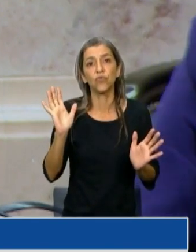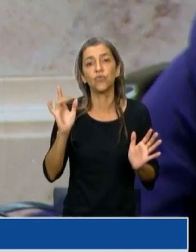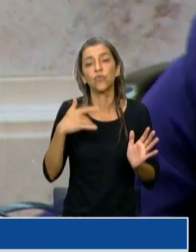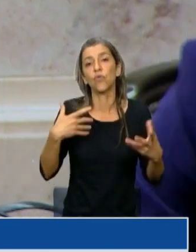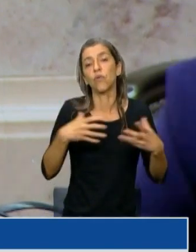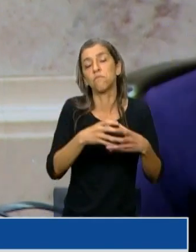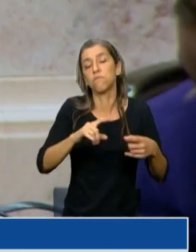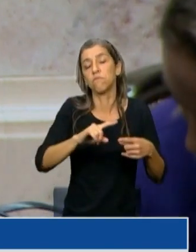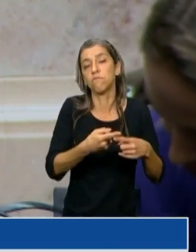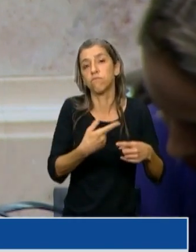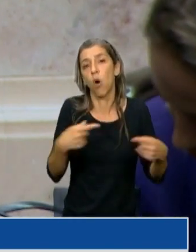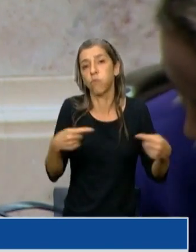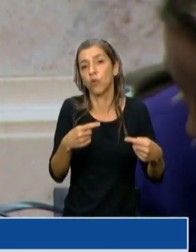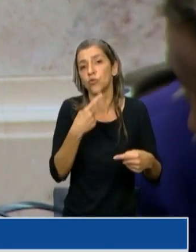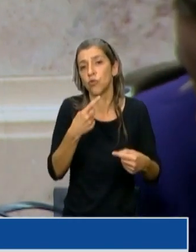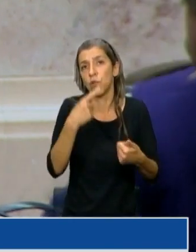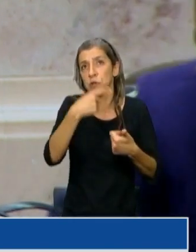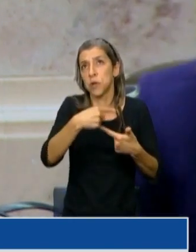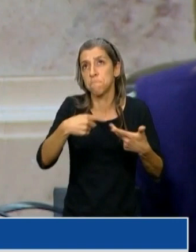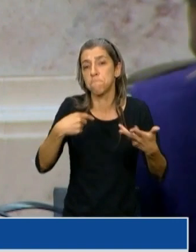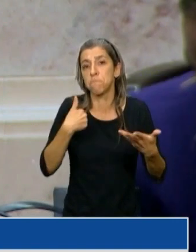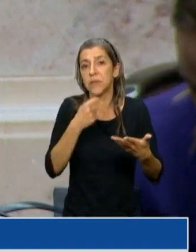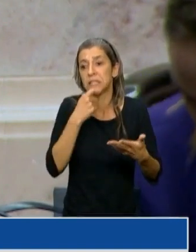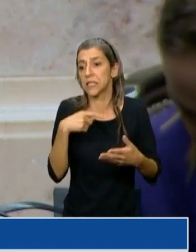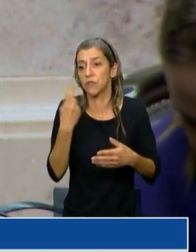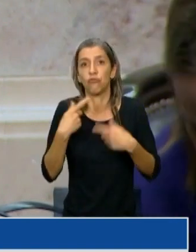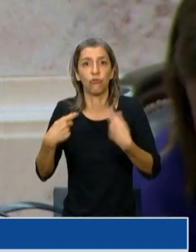la oposición en cuanto al déficit fiscal,